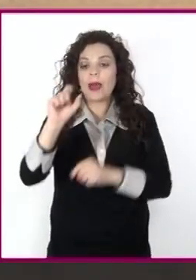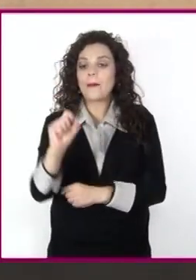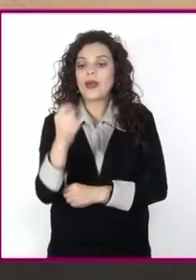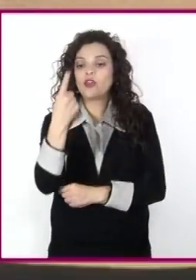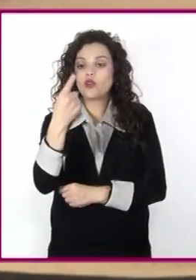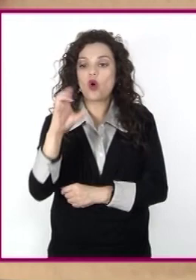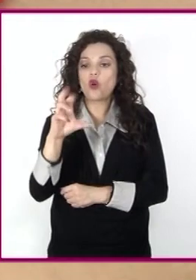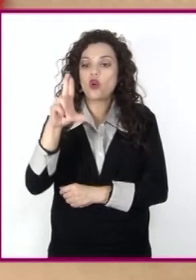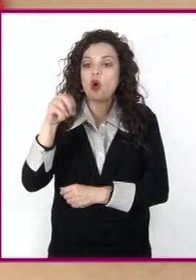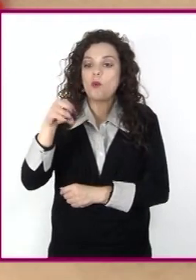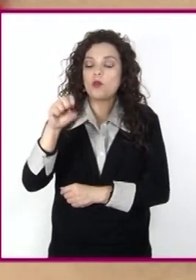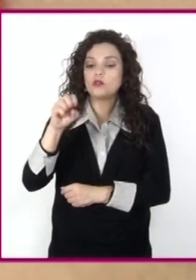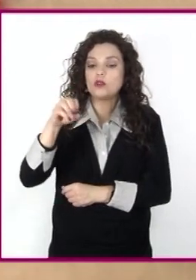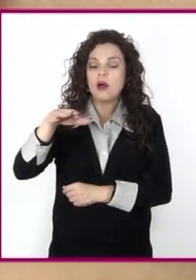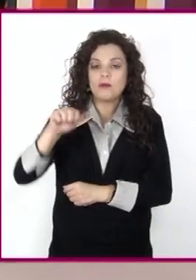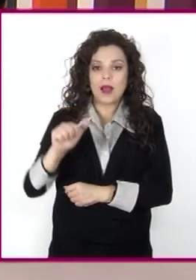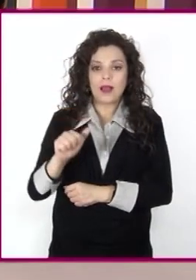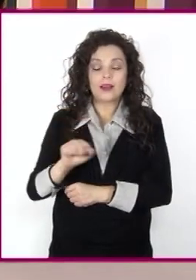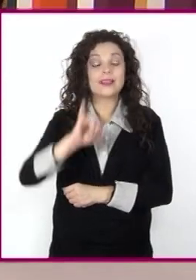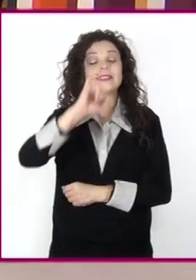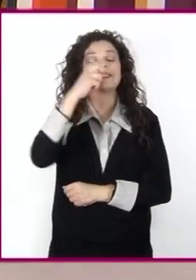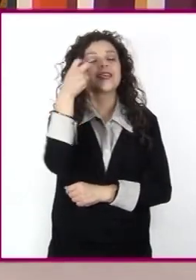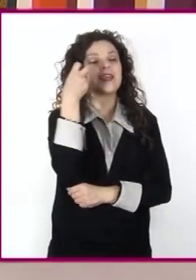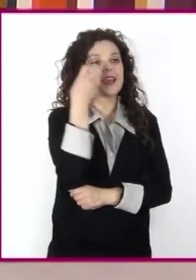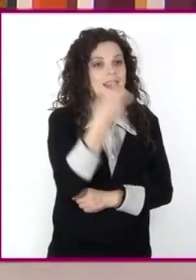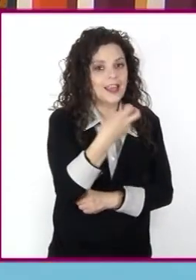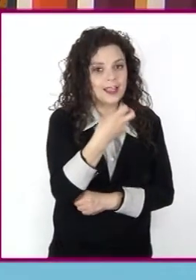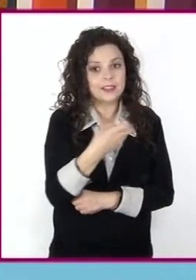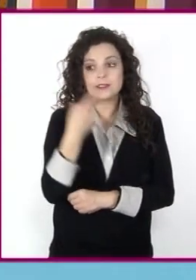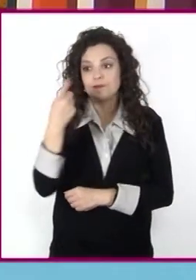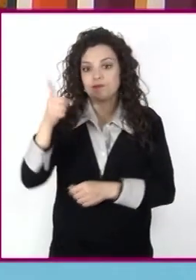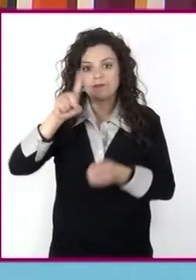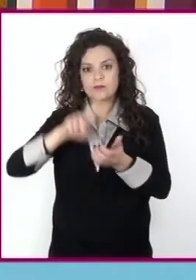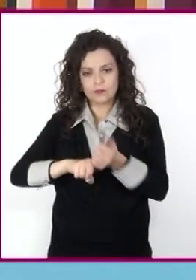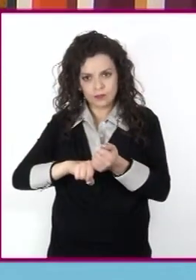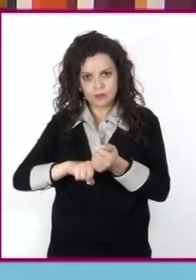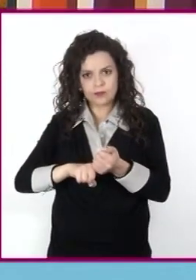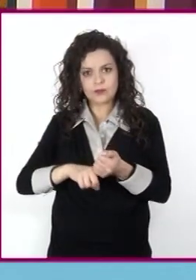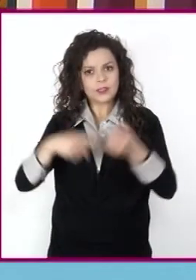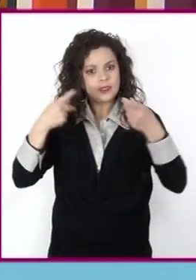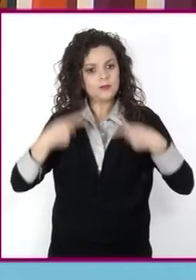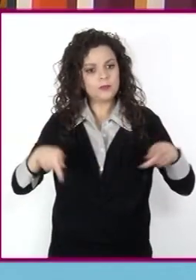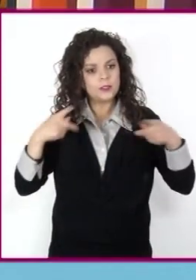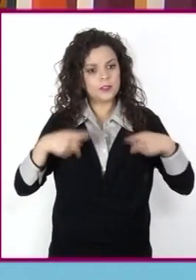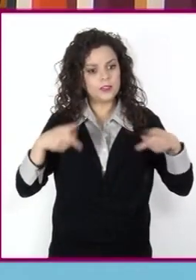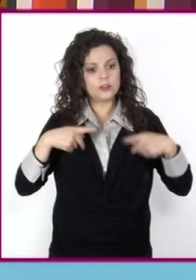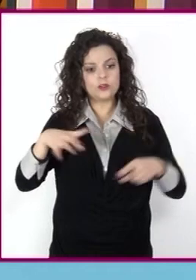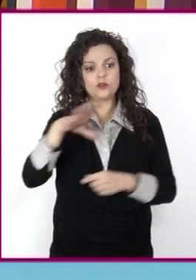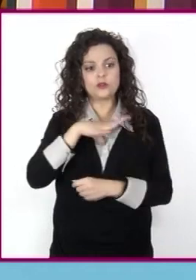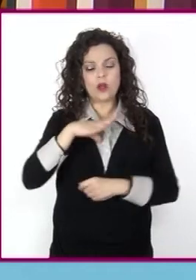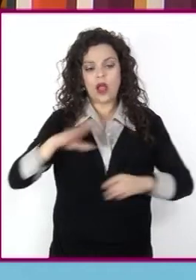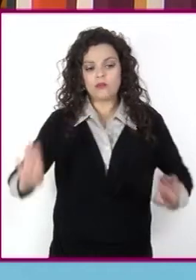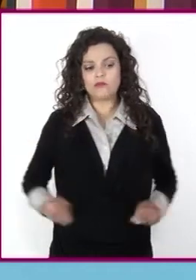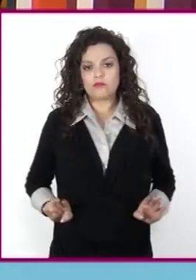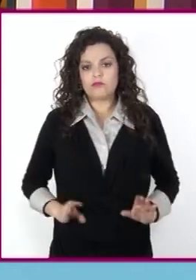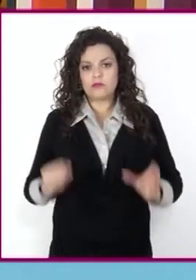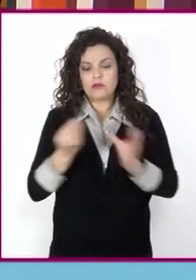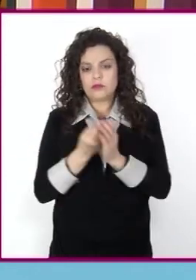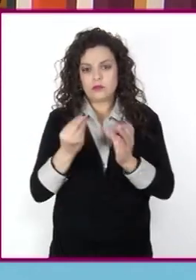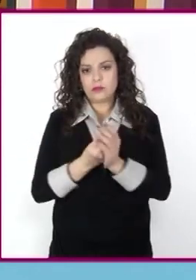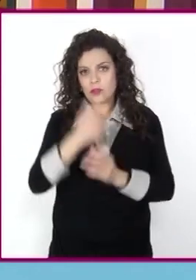Exacto, maestra. Esta es una alteración cromosómica de las personas que presentan características